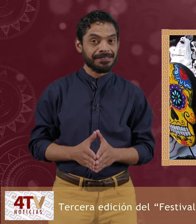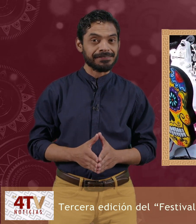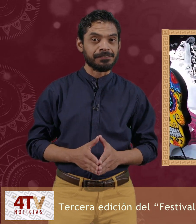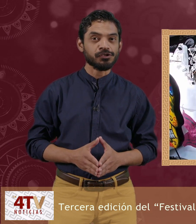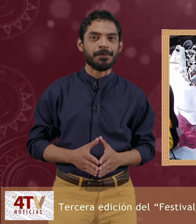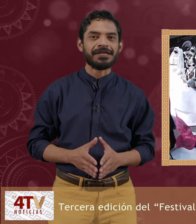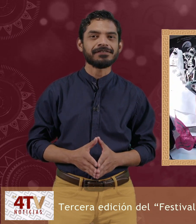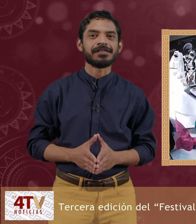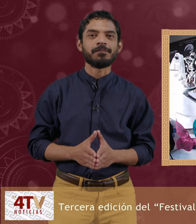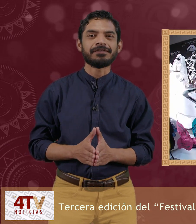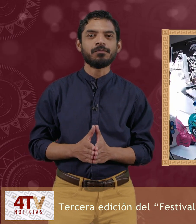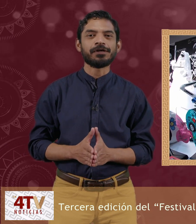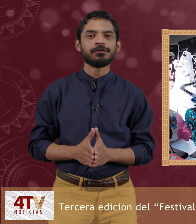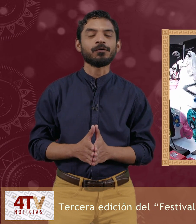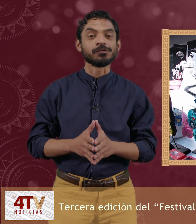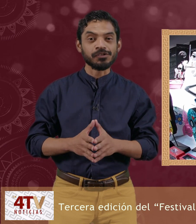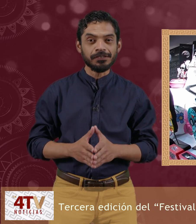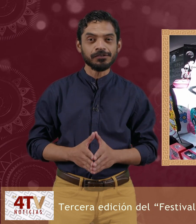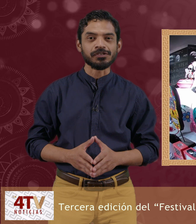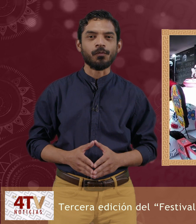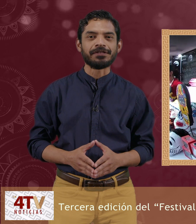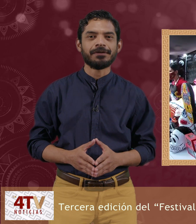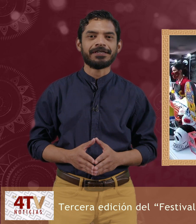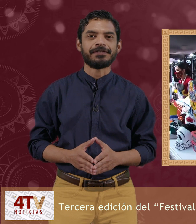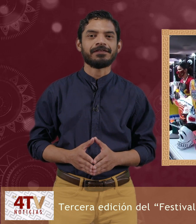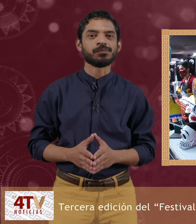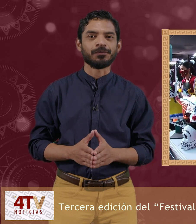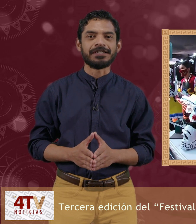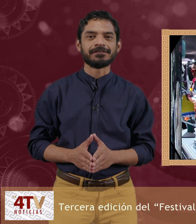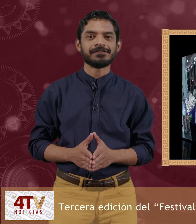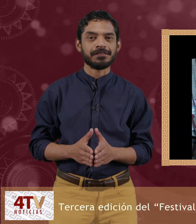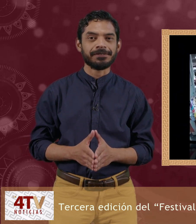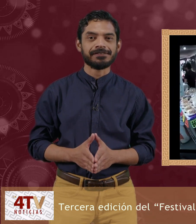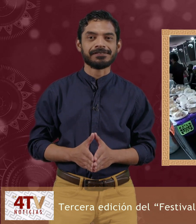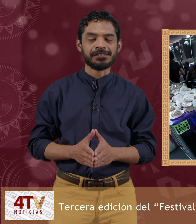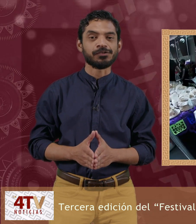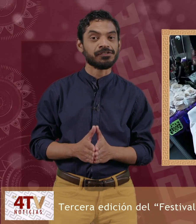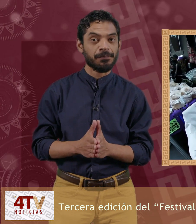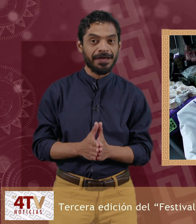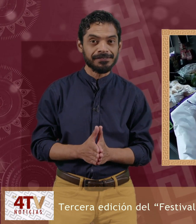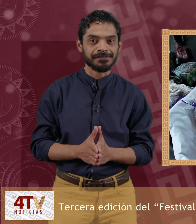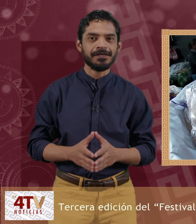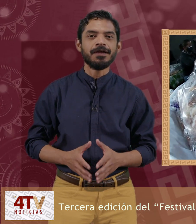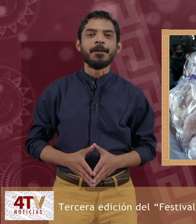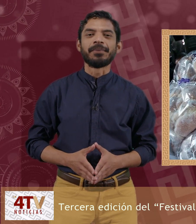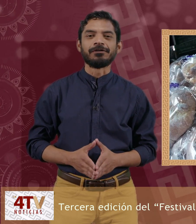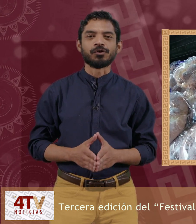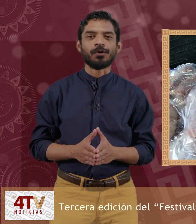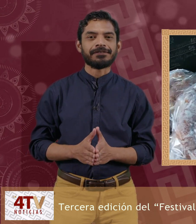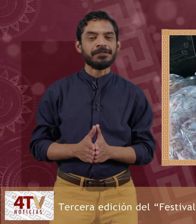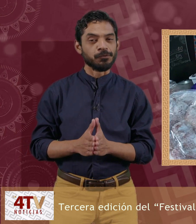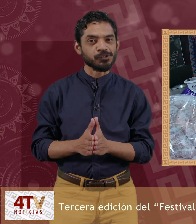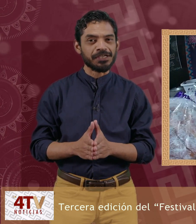para las y los amantes del pan de muerto, con 150 variedades provenientes de diversas regiones del país. Pero